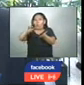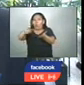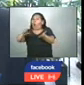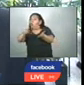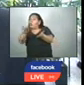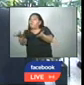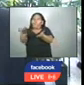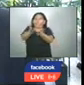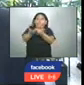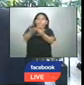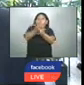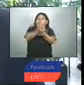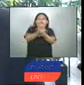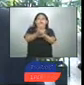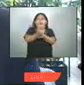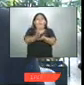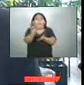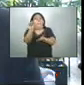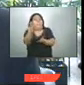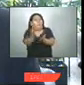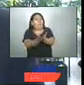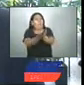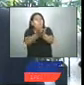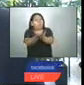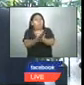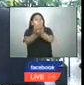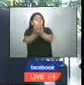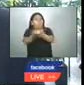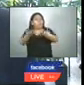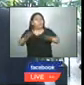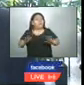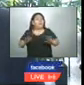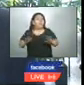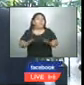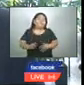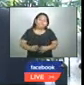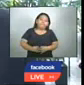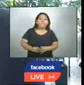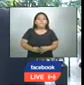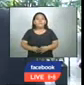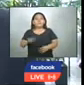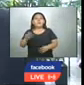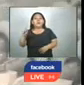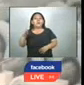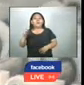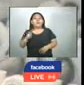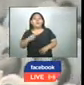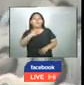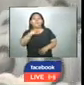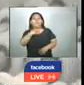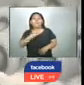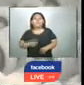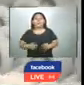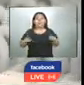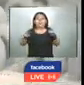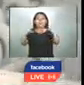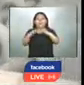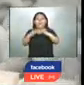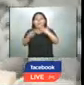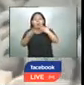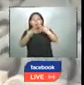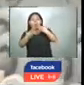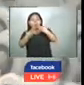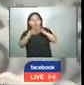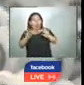han reducido el número de barcos, entonces sí, sí, sí, habiendo una complejidad. Además aseguró que